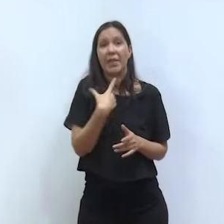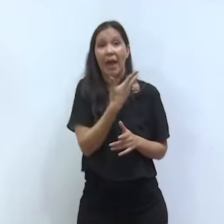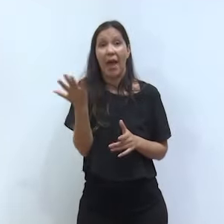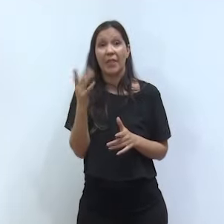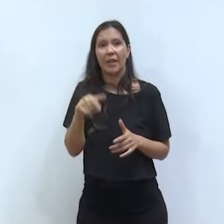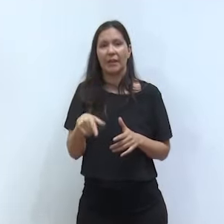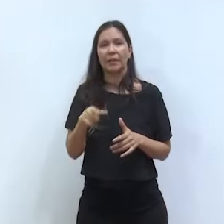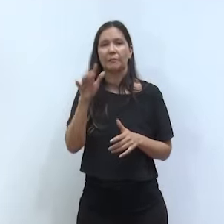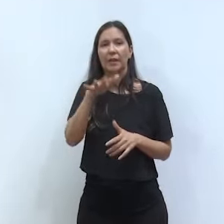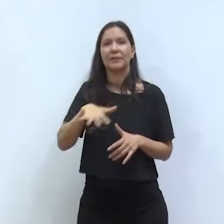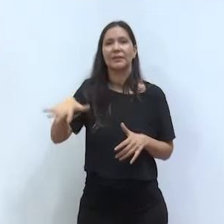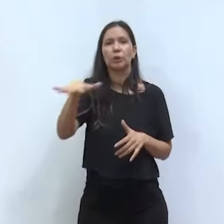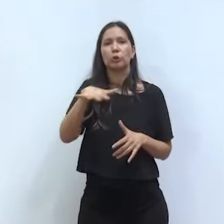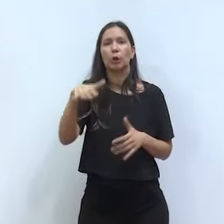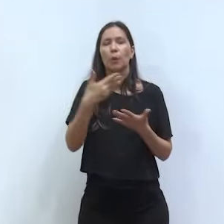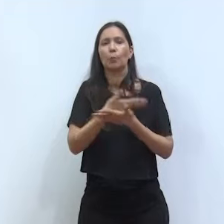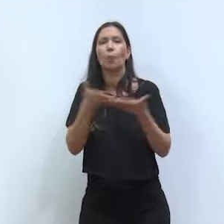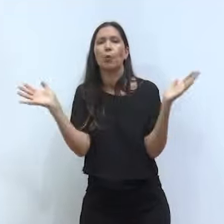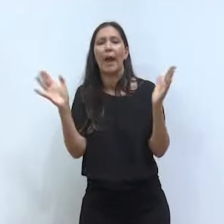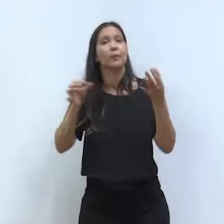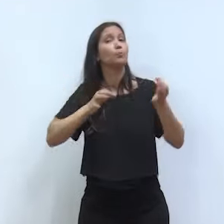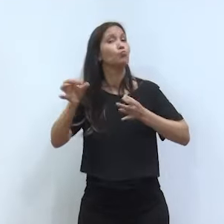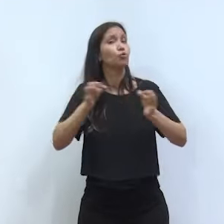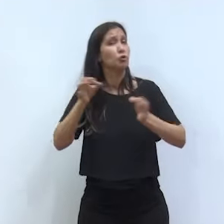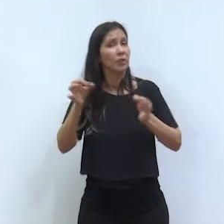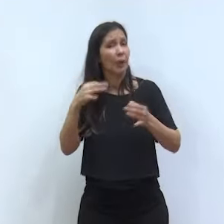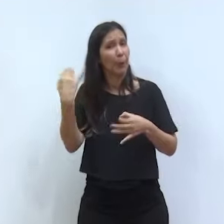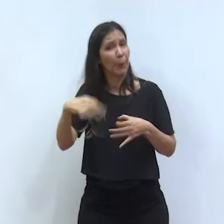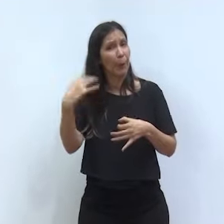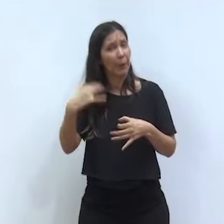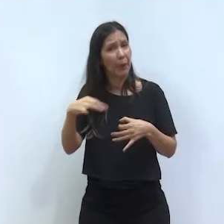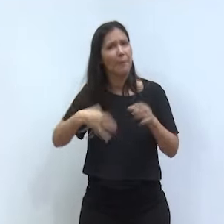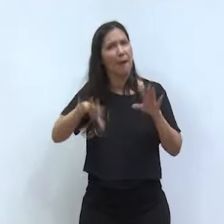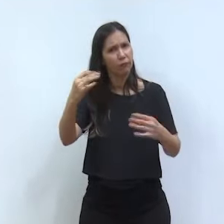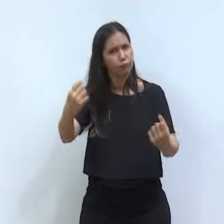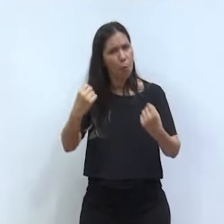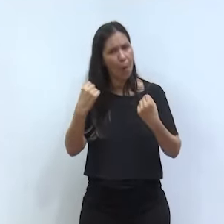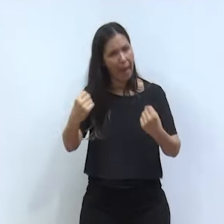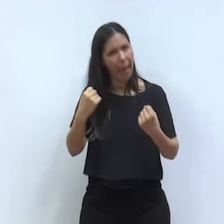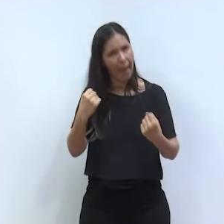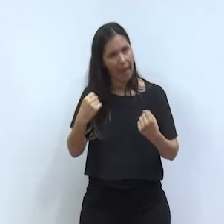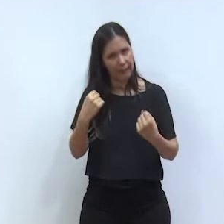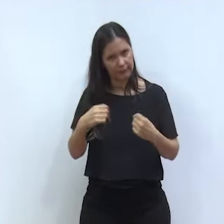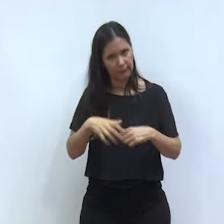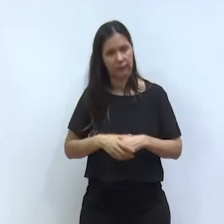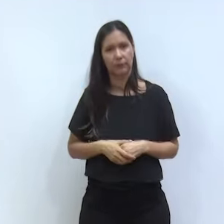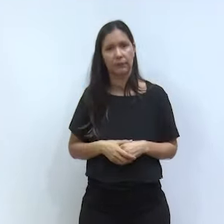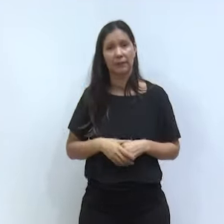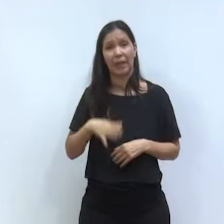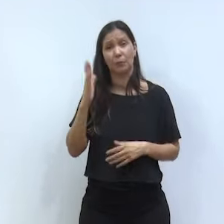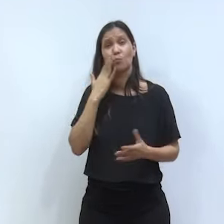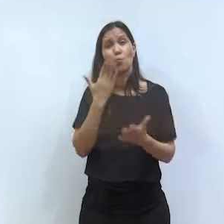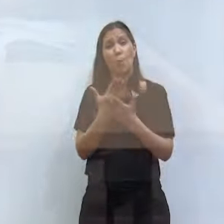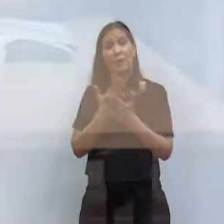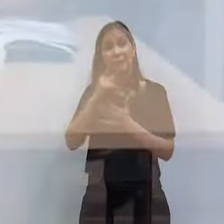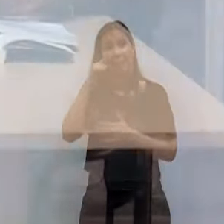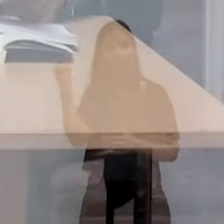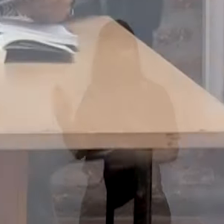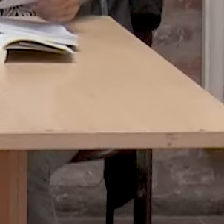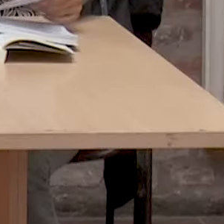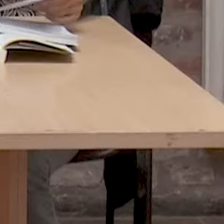populares tiene que ser un proyecto más potente Obviamente que el que propuso Alberto y que el que propuso